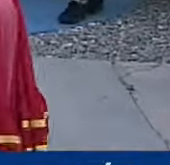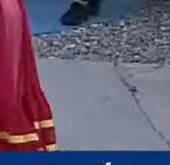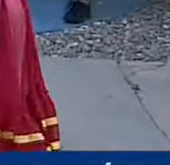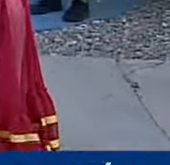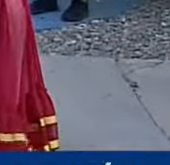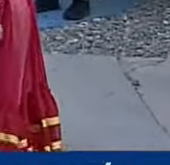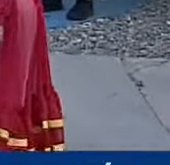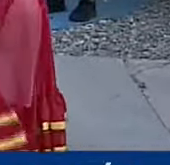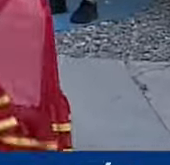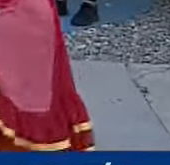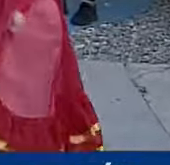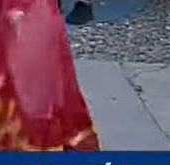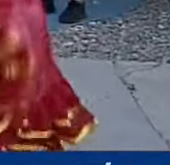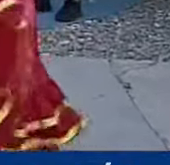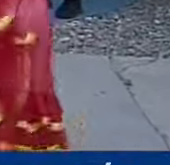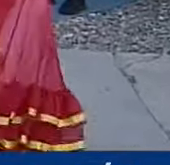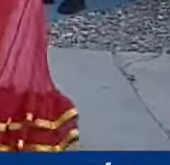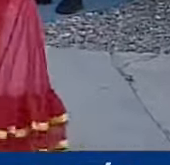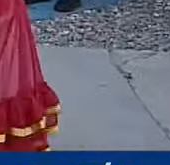mujer.